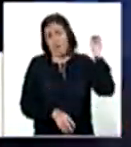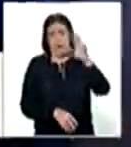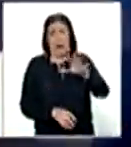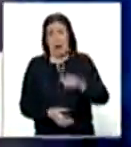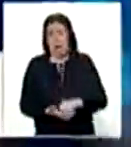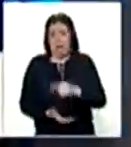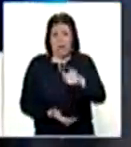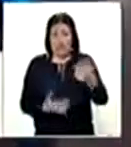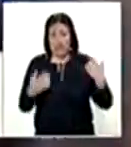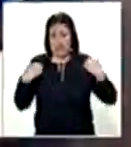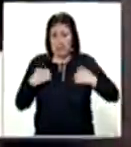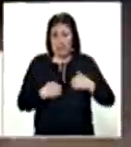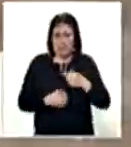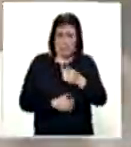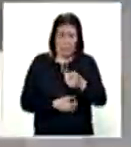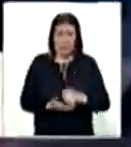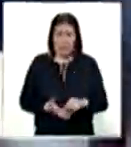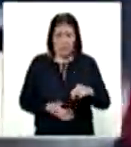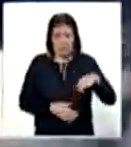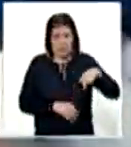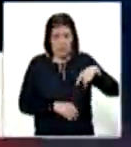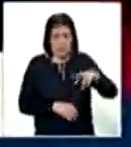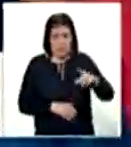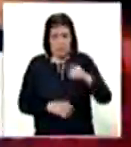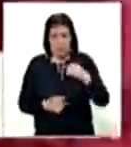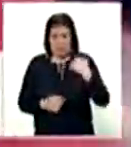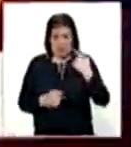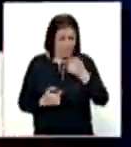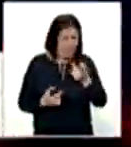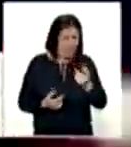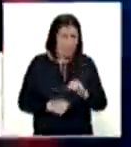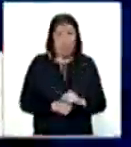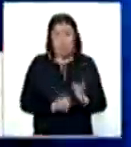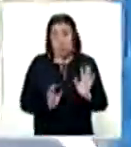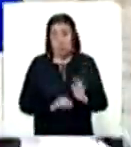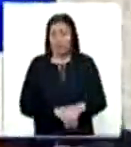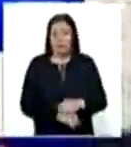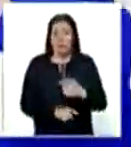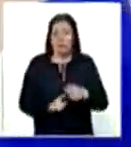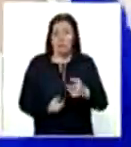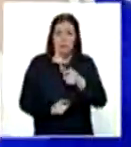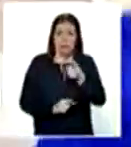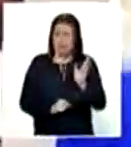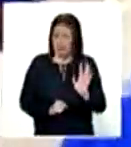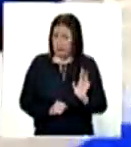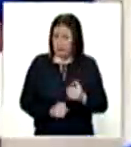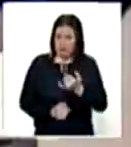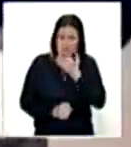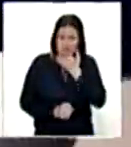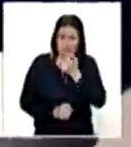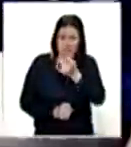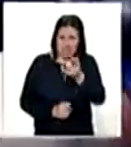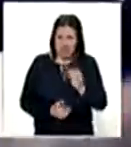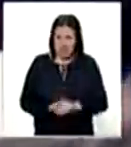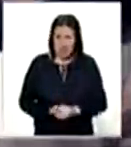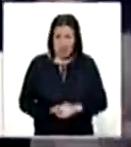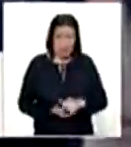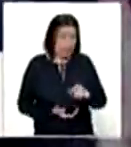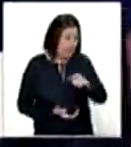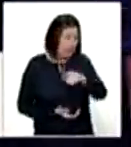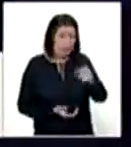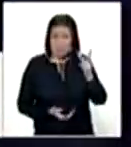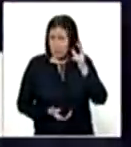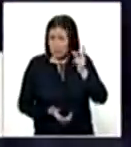en la casaca, mientras está caminando él con una sonrisa en el rostro, no entiendo por qué, sinceramente. Pero bueno, lo que también sucede es de que ellos querían que escuchen